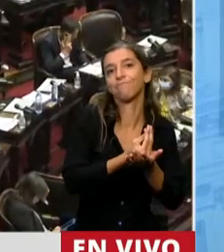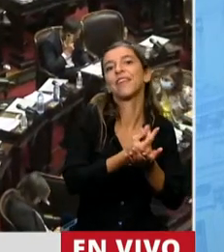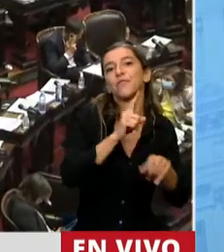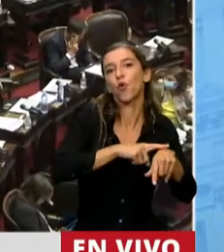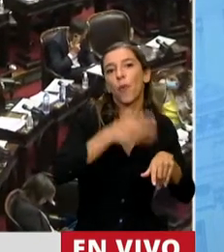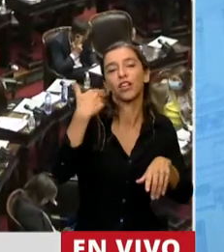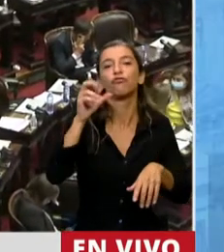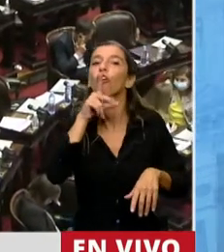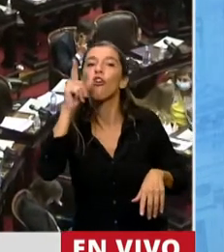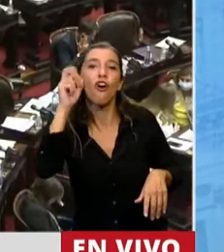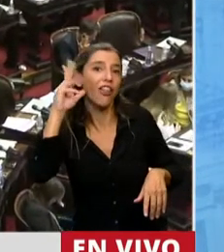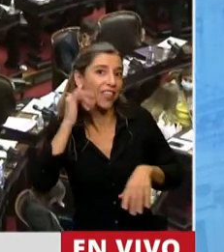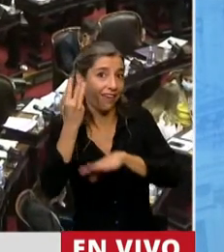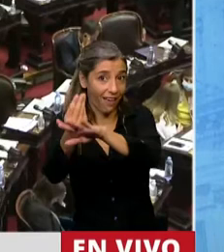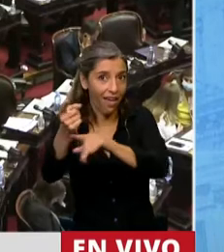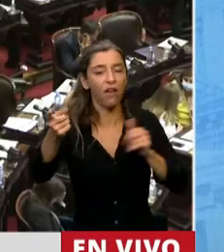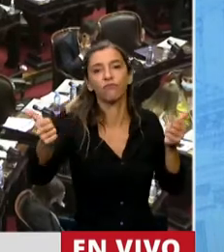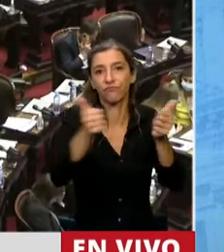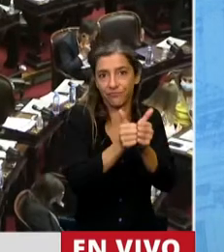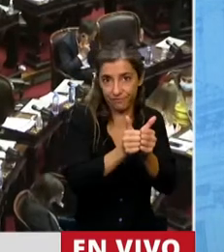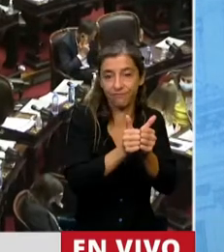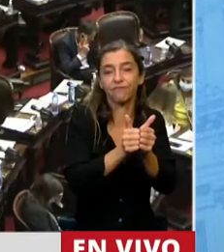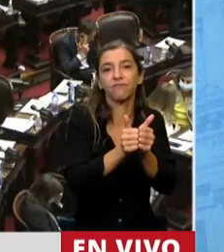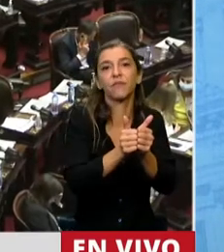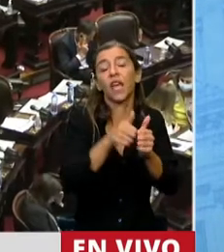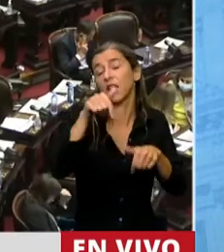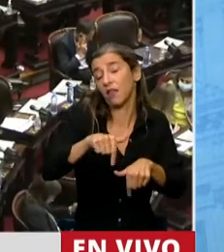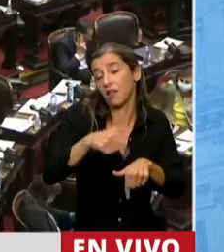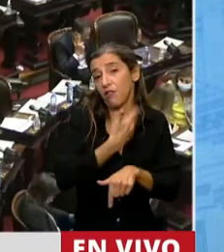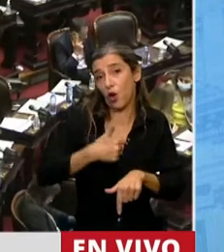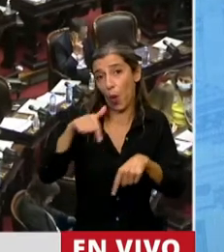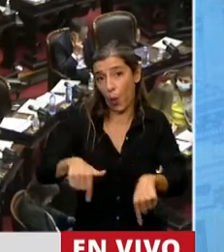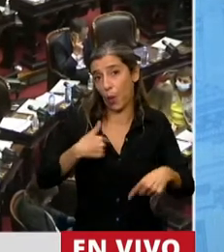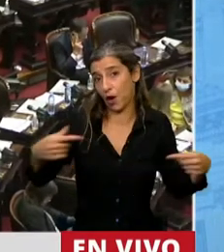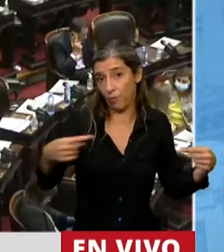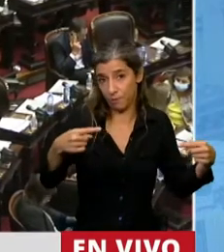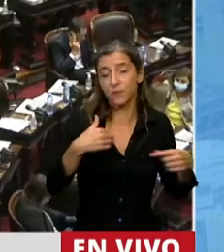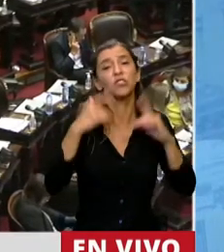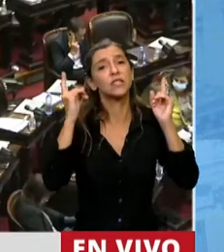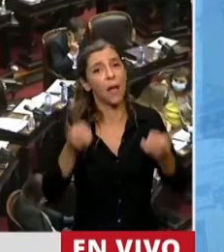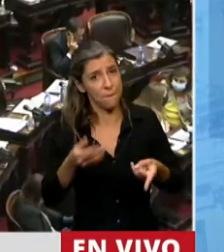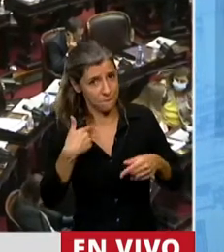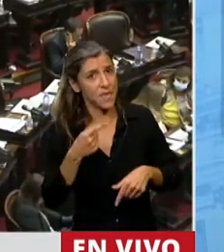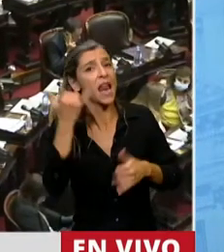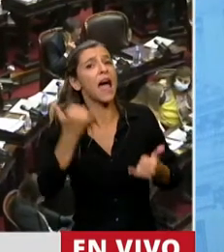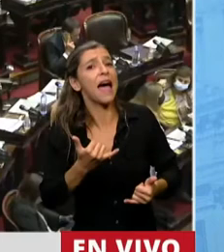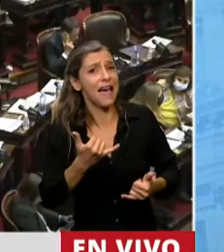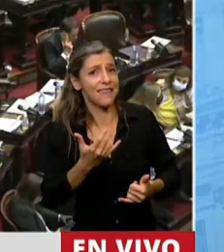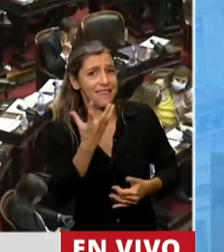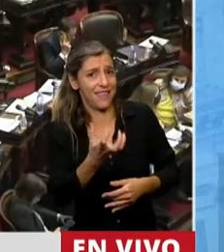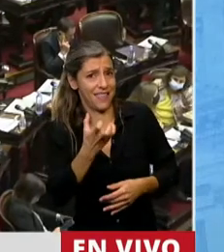y que es opositor al actual gobierno, también que lo aprieten, que le armen una causa. Esa grabación, que después